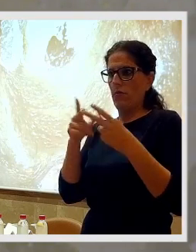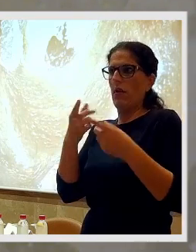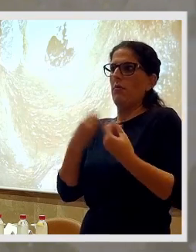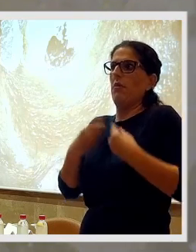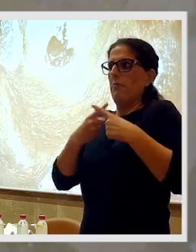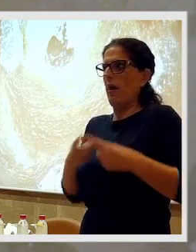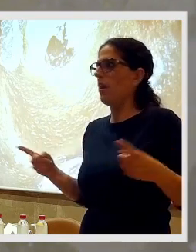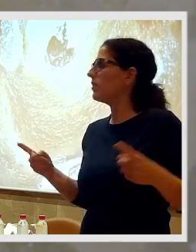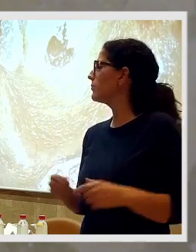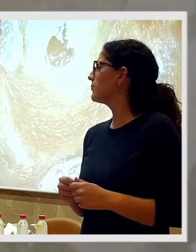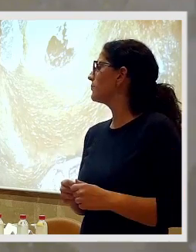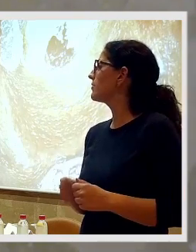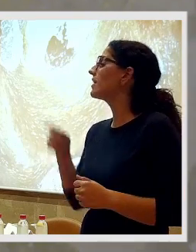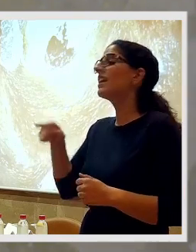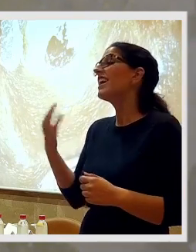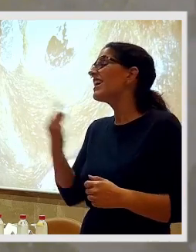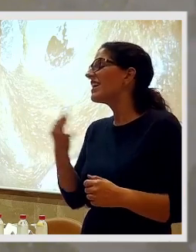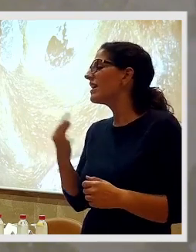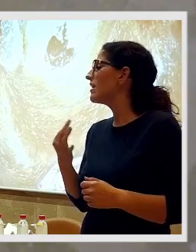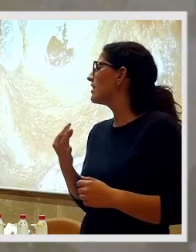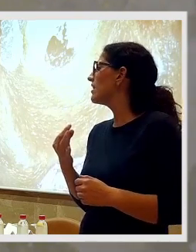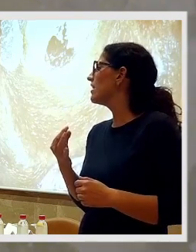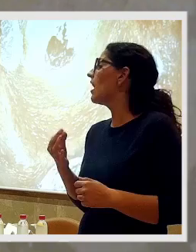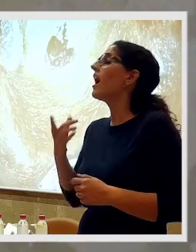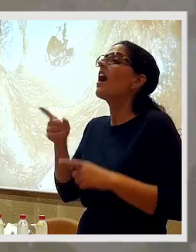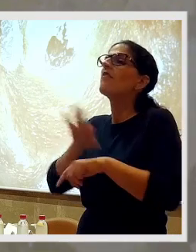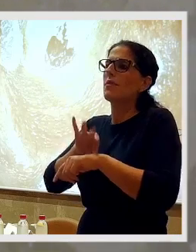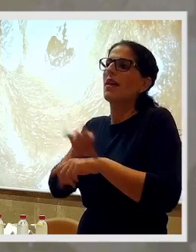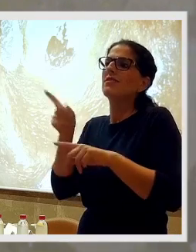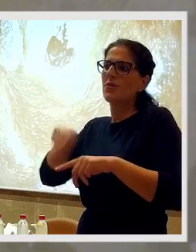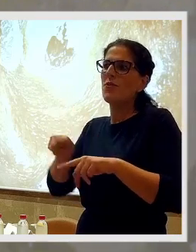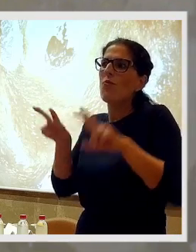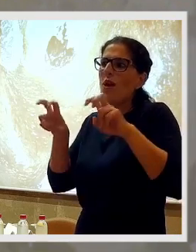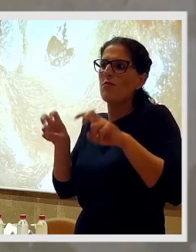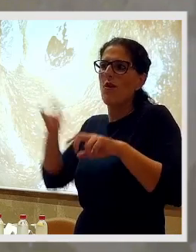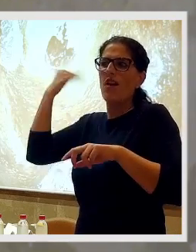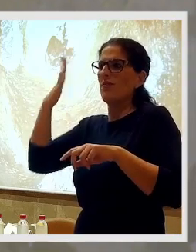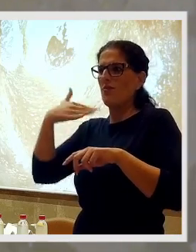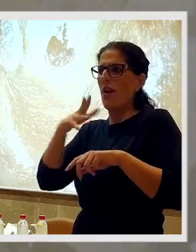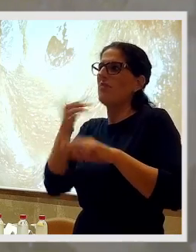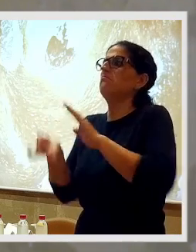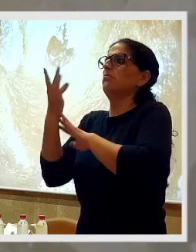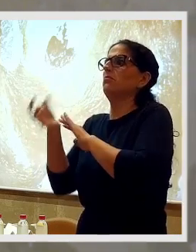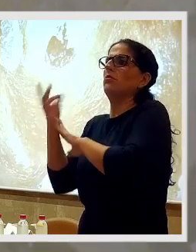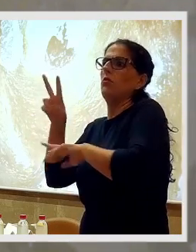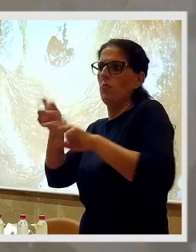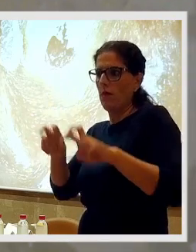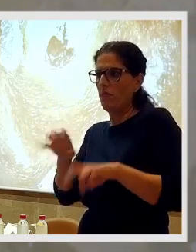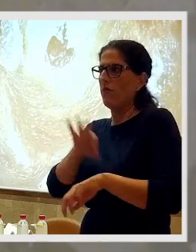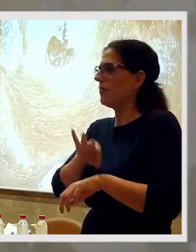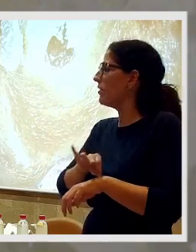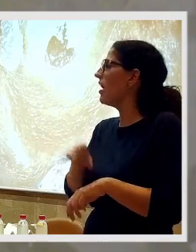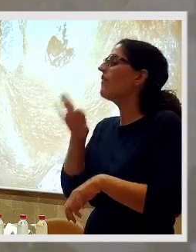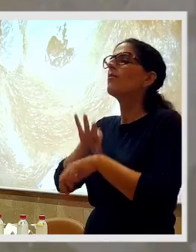Y entonces esto ha permitido que aparezcan una serie de enfermedades totalmente nuevas, que es lo que llamamos